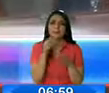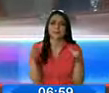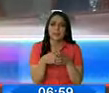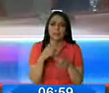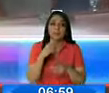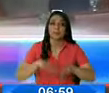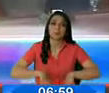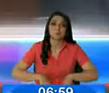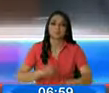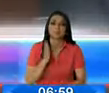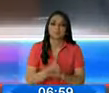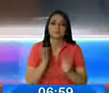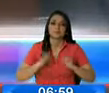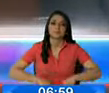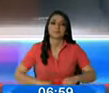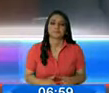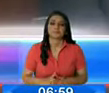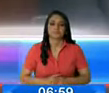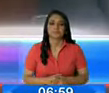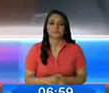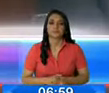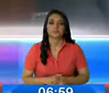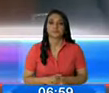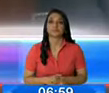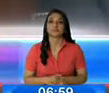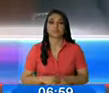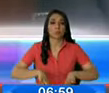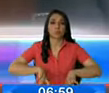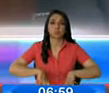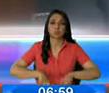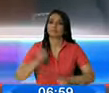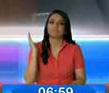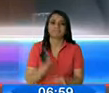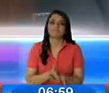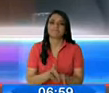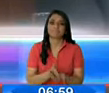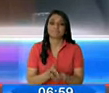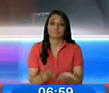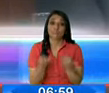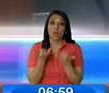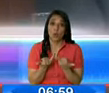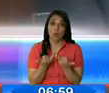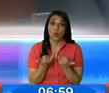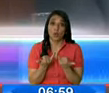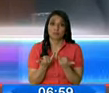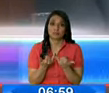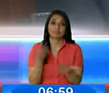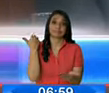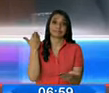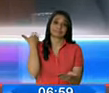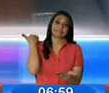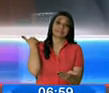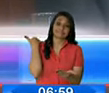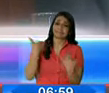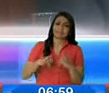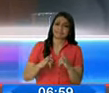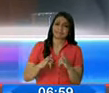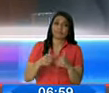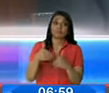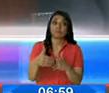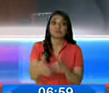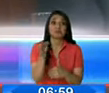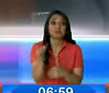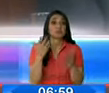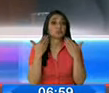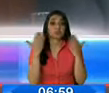la corrupción. Combatiremos la corrupción, la de ahora y la de ayer, y la que podría